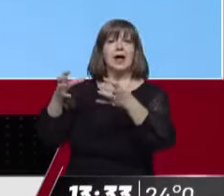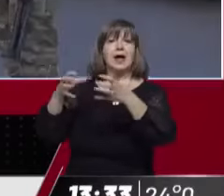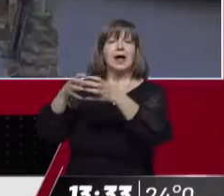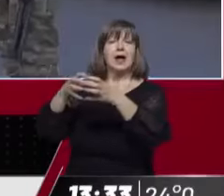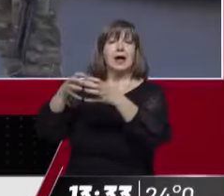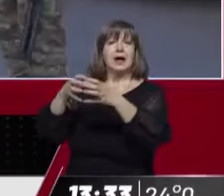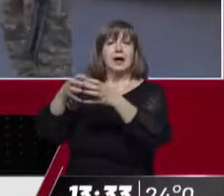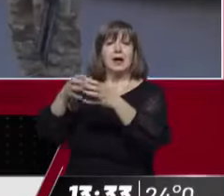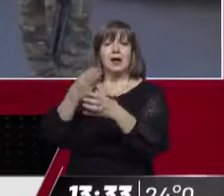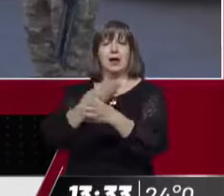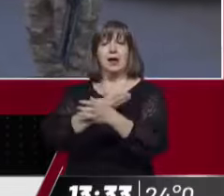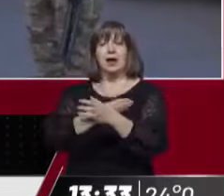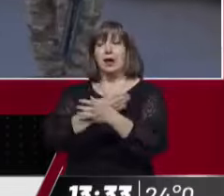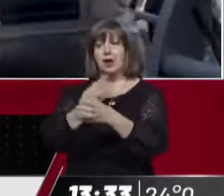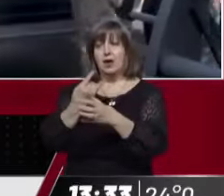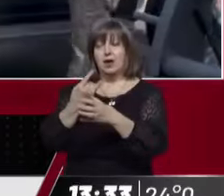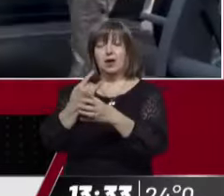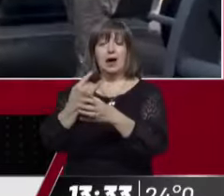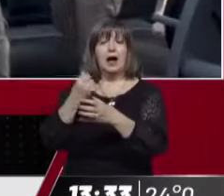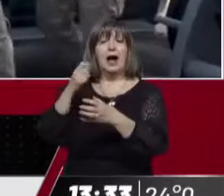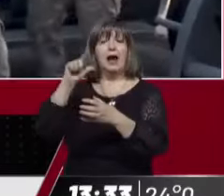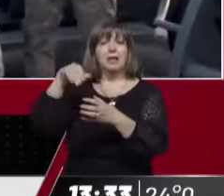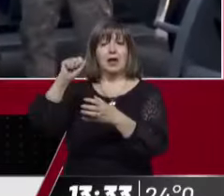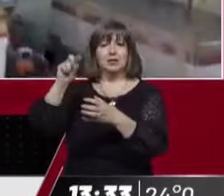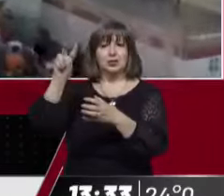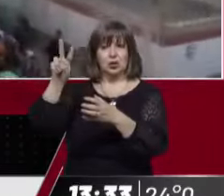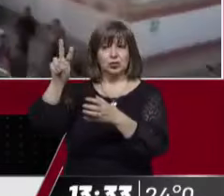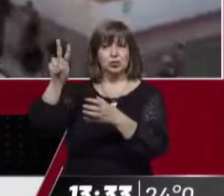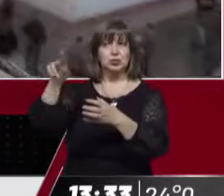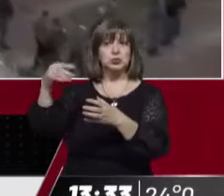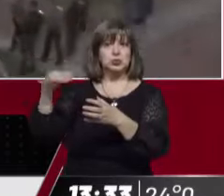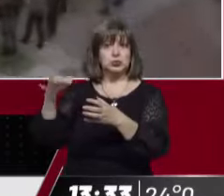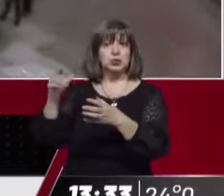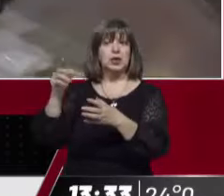lo que tiene que ver con inhibidores, pero también sabemos que a nivel nacional